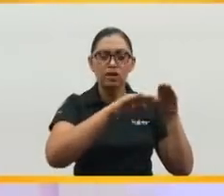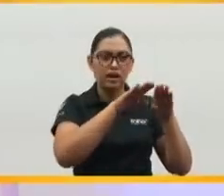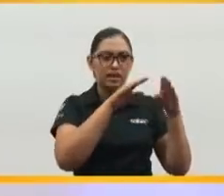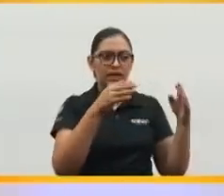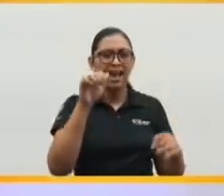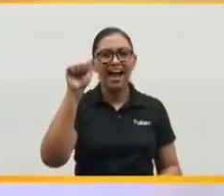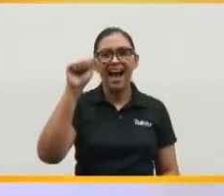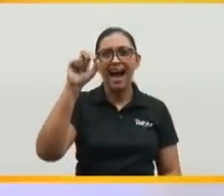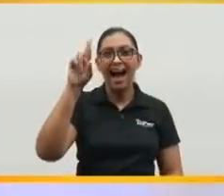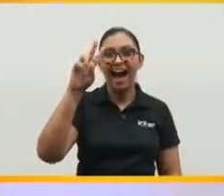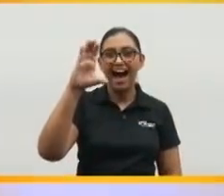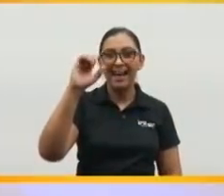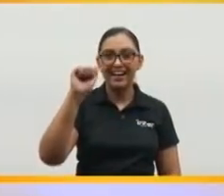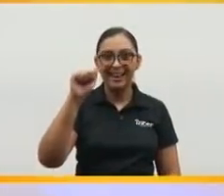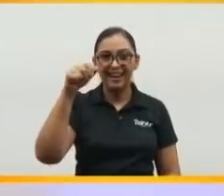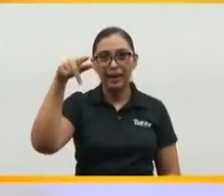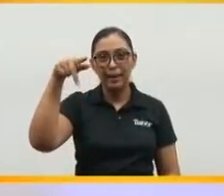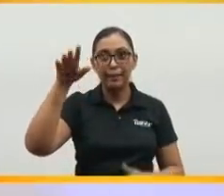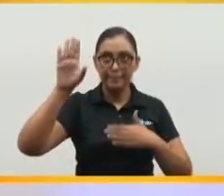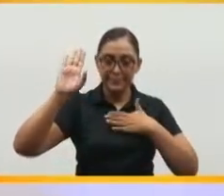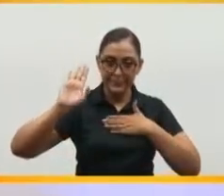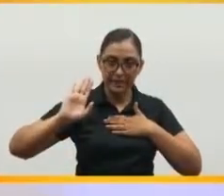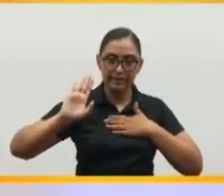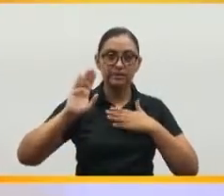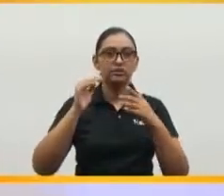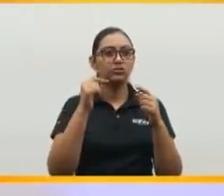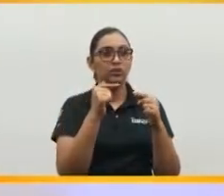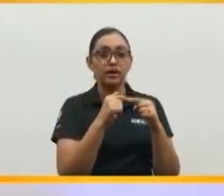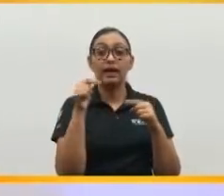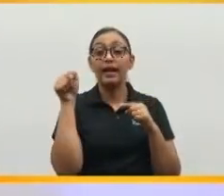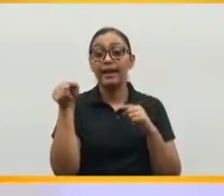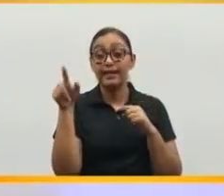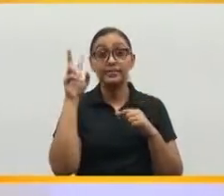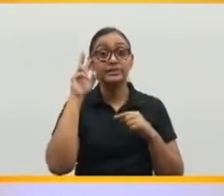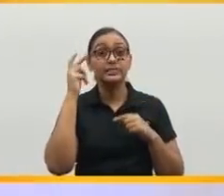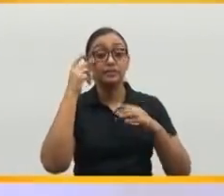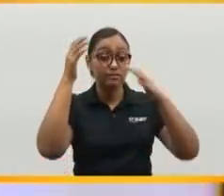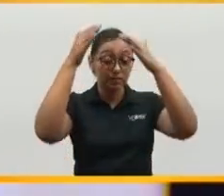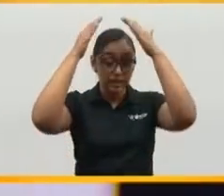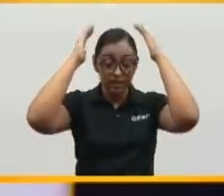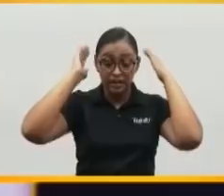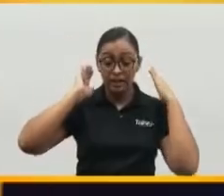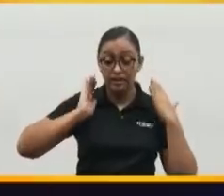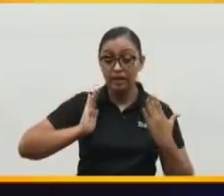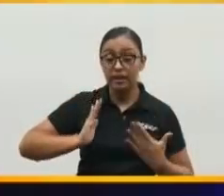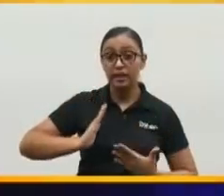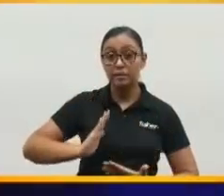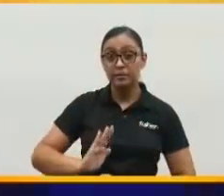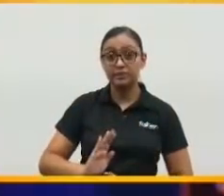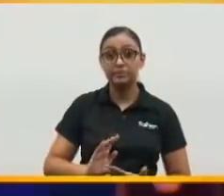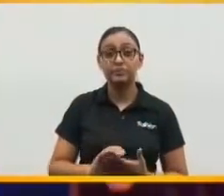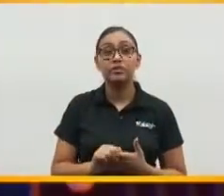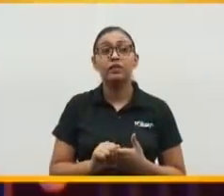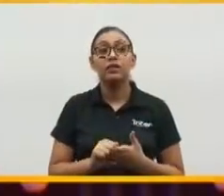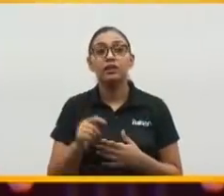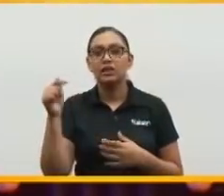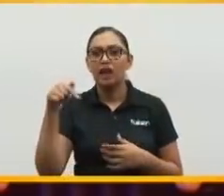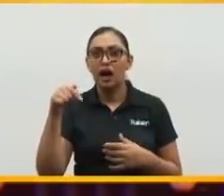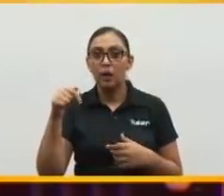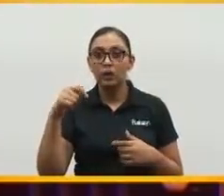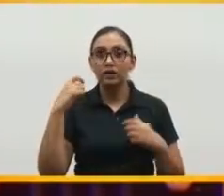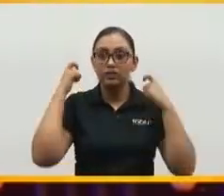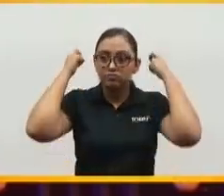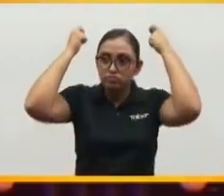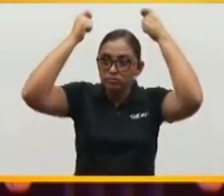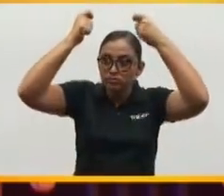el propiciatorio, el lavacro de mano. Eso es lo que representa. ¿Por qué lo utilizan hasta el día de hoy? Y para orar se cubren la cabeza